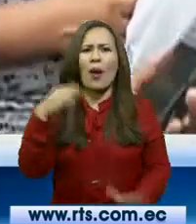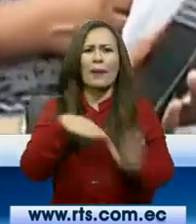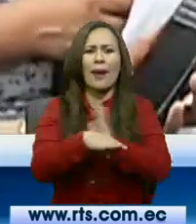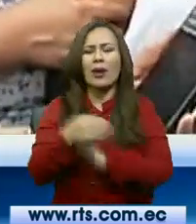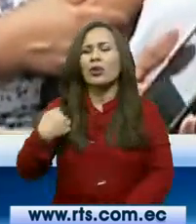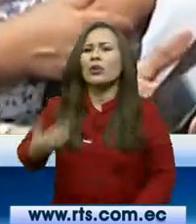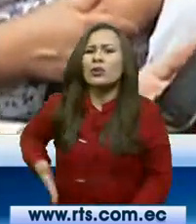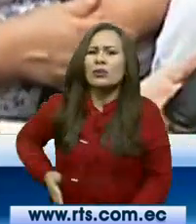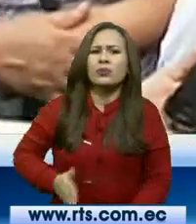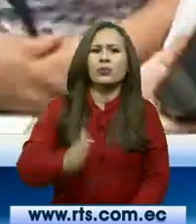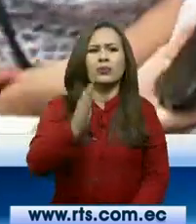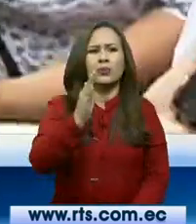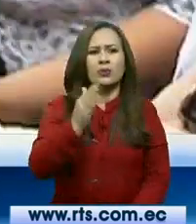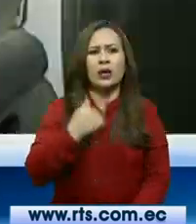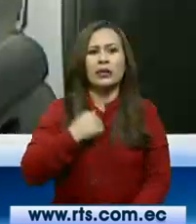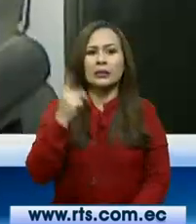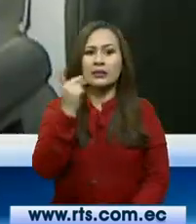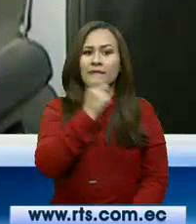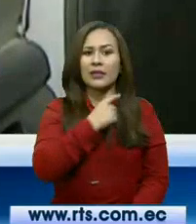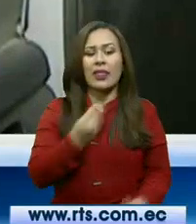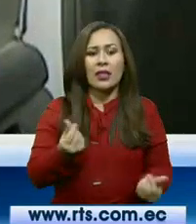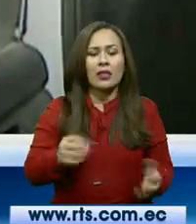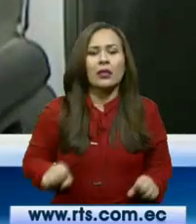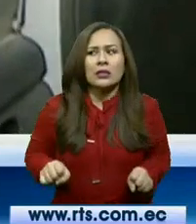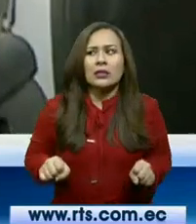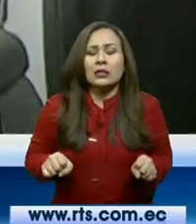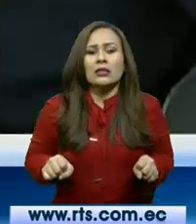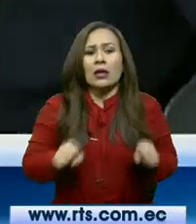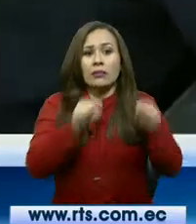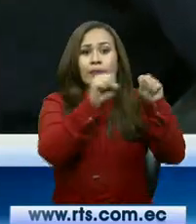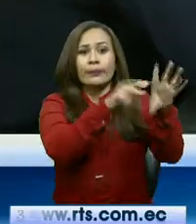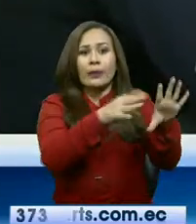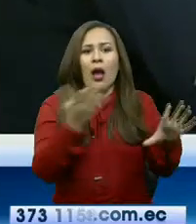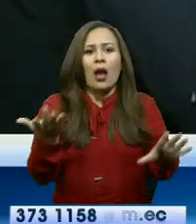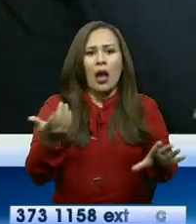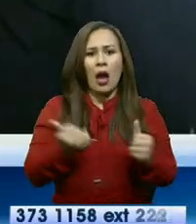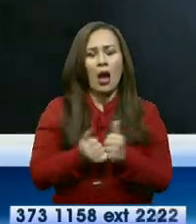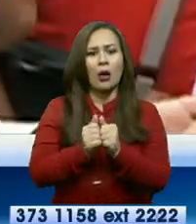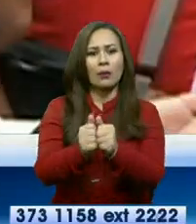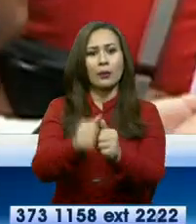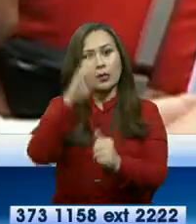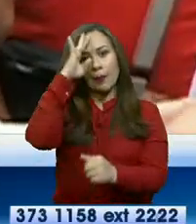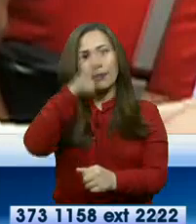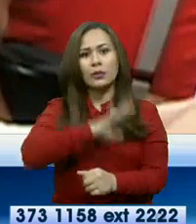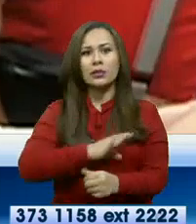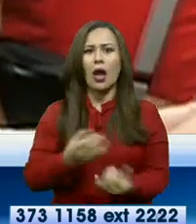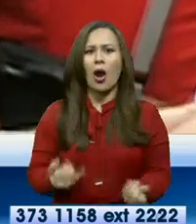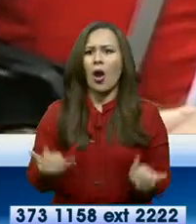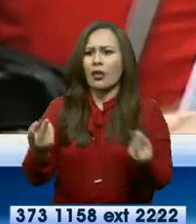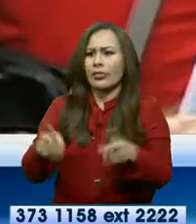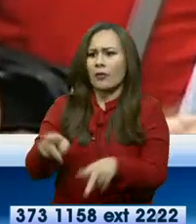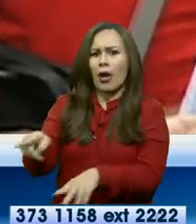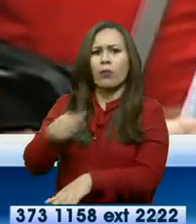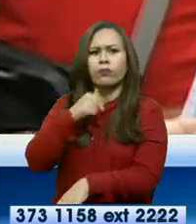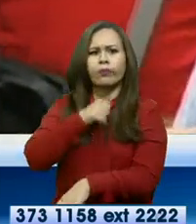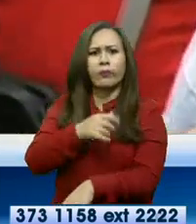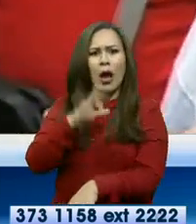que salir para acá afuera, tienen que salir con todos los dineros. Imagínense que la policía mismo venía resguardando y ahora hasta la policía mismo los ha